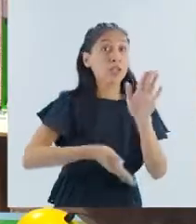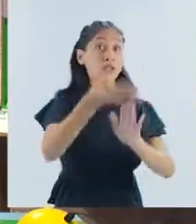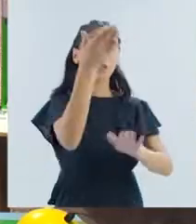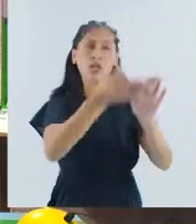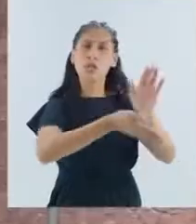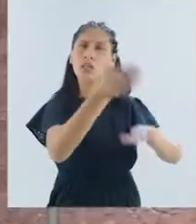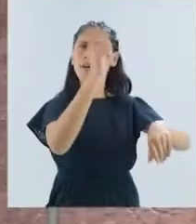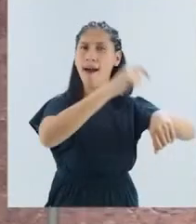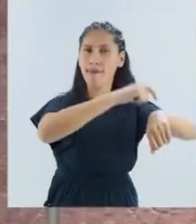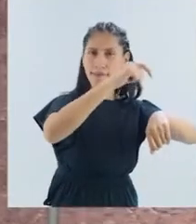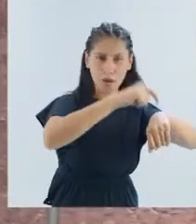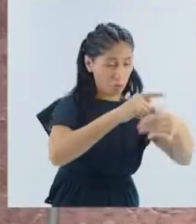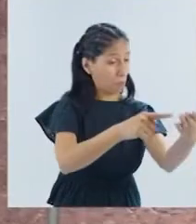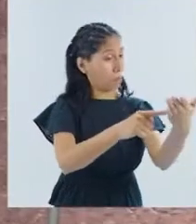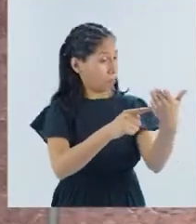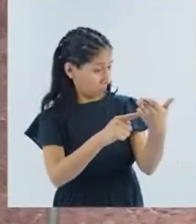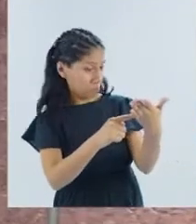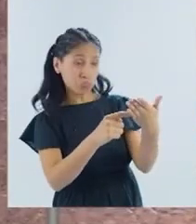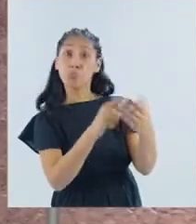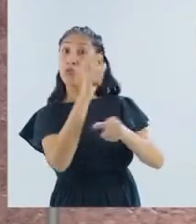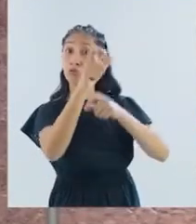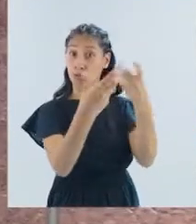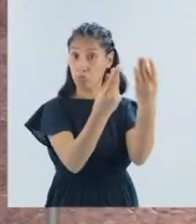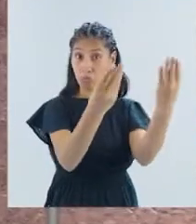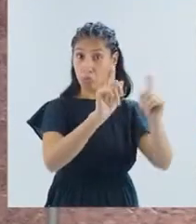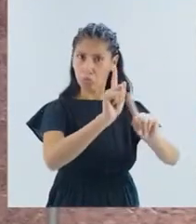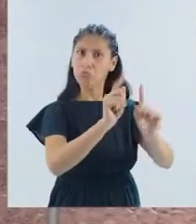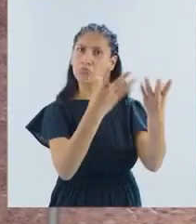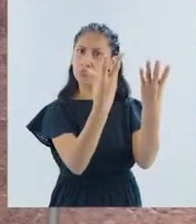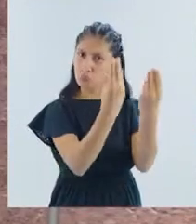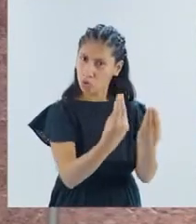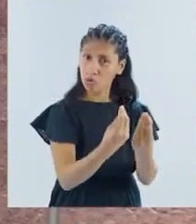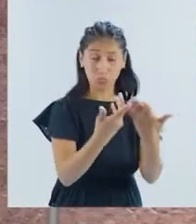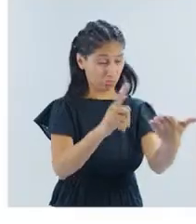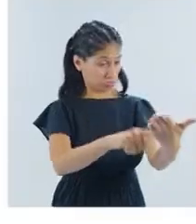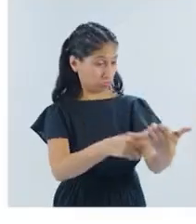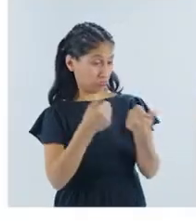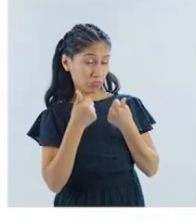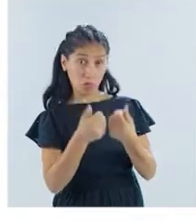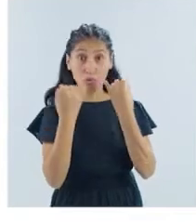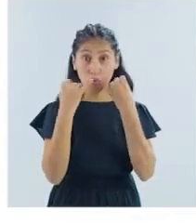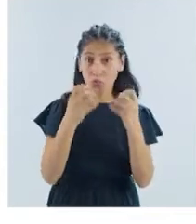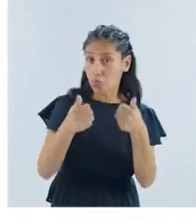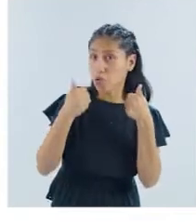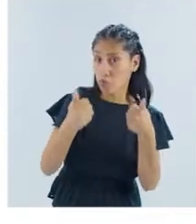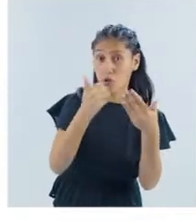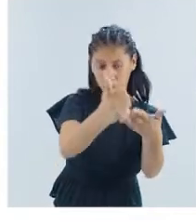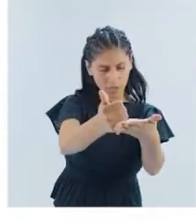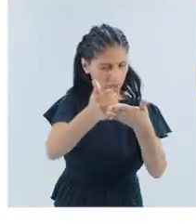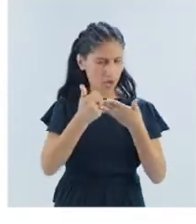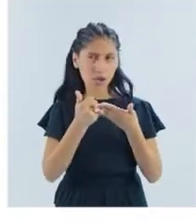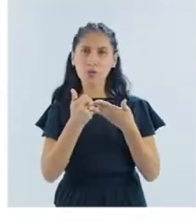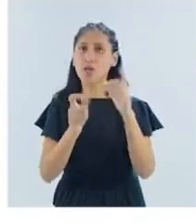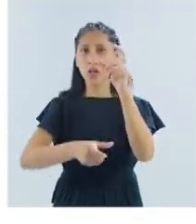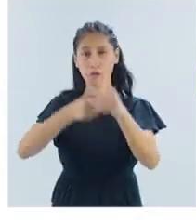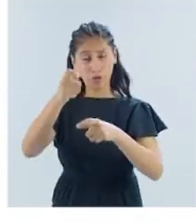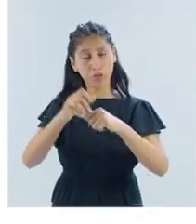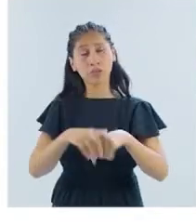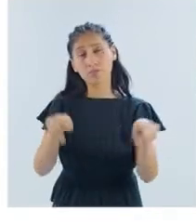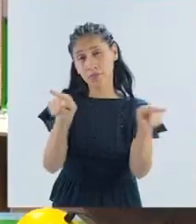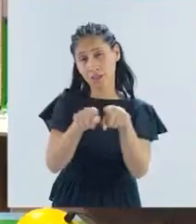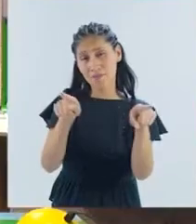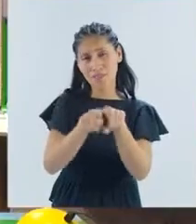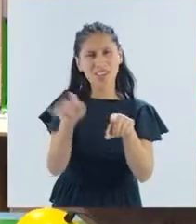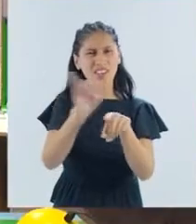más personas. ¡Qué bien! Es una excelente manera de informar a la población. Y es un excelente ejemplo de texto argumentativo